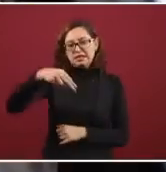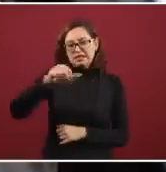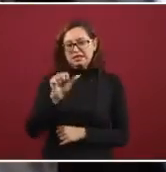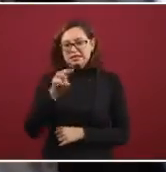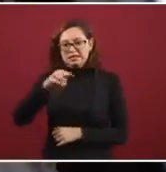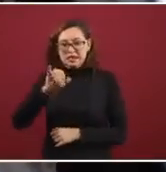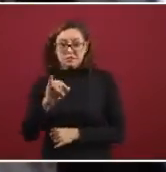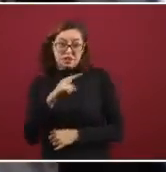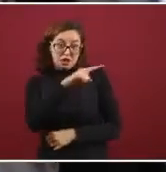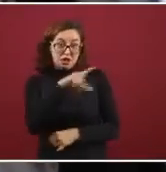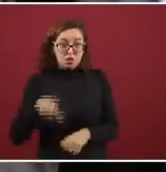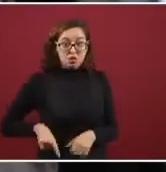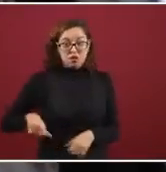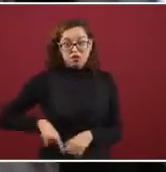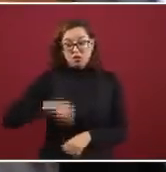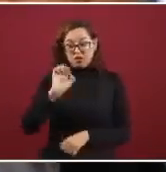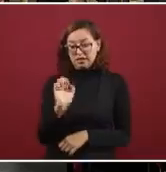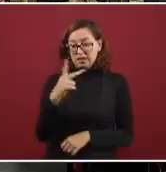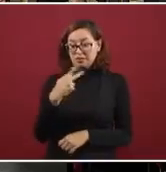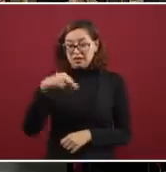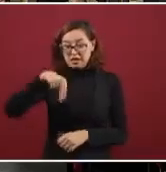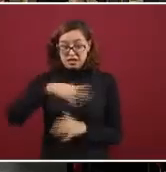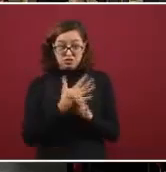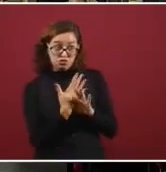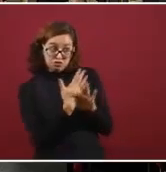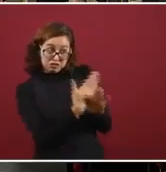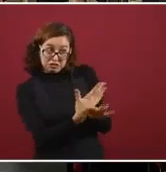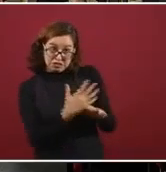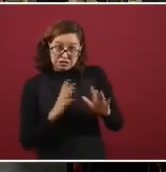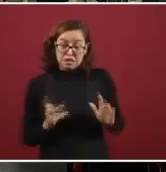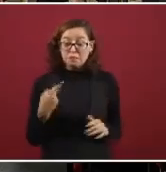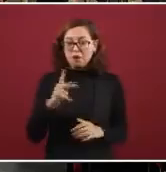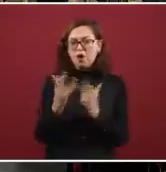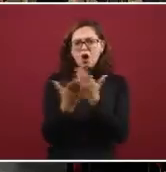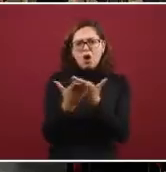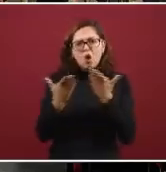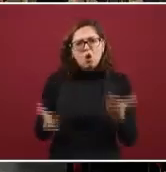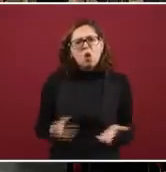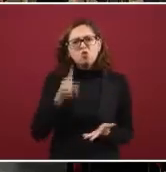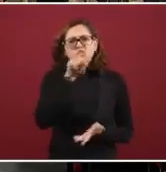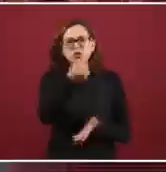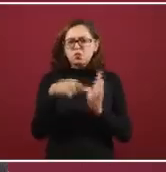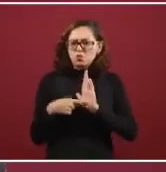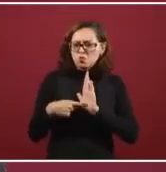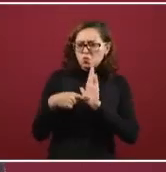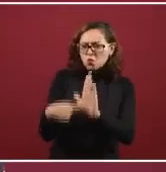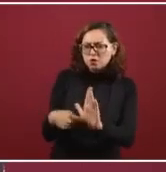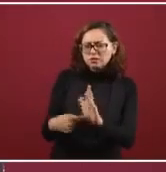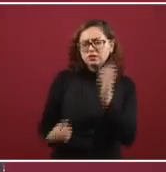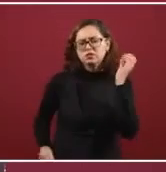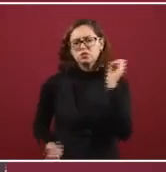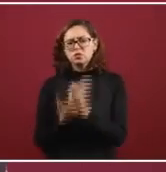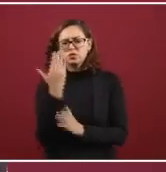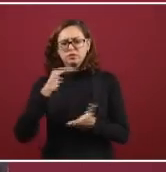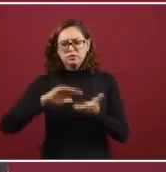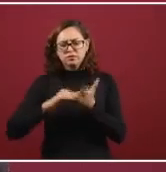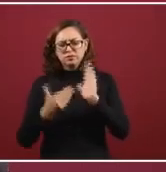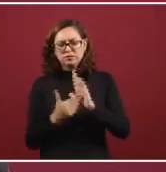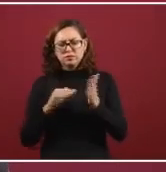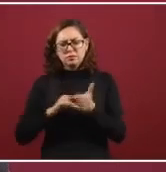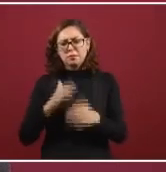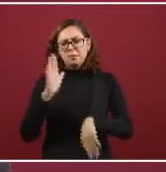es lo que dijo el gobierno de Peña Nieto. A la luz de lo que usted nos está indicando, esta nueva estrategia para ampliar,